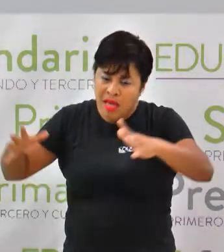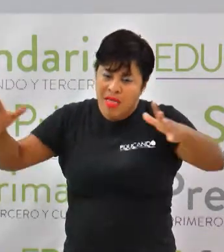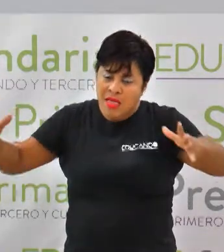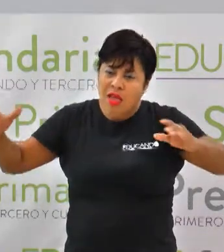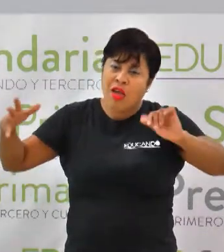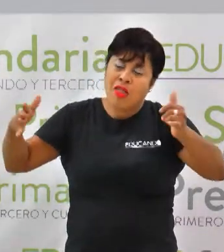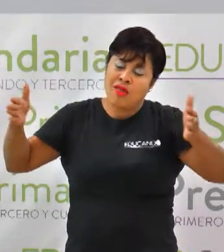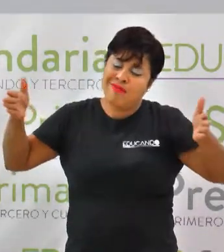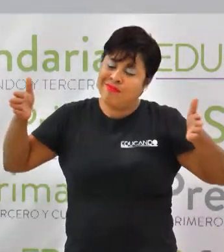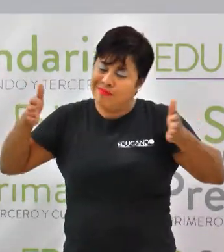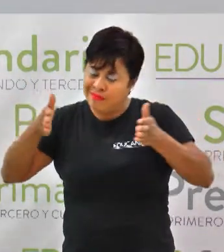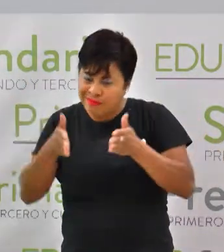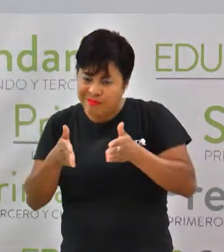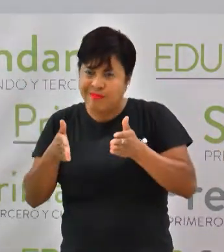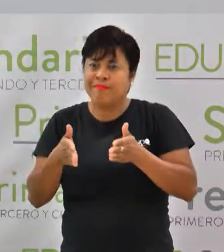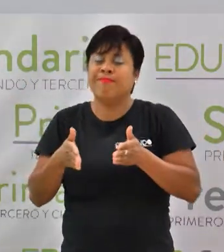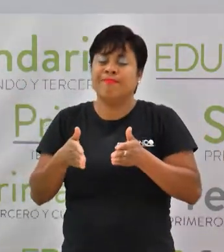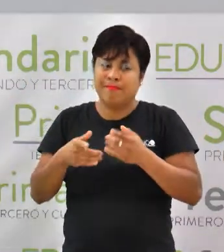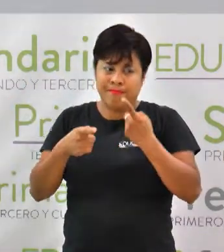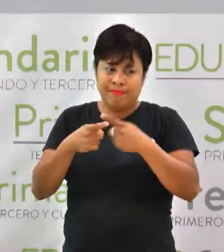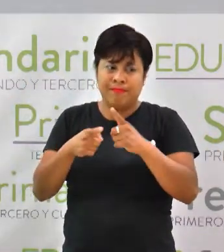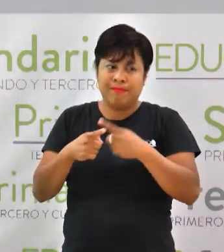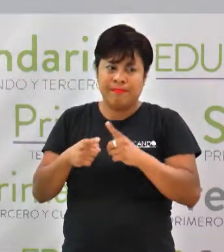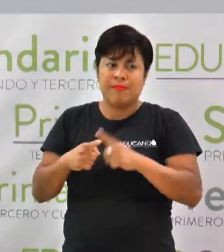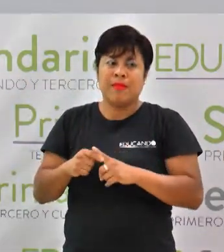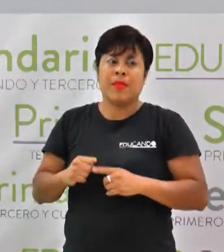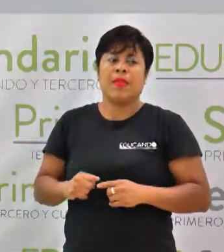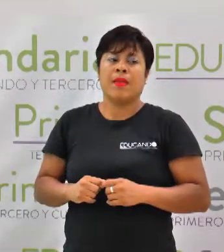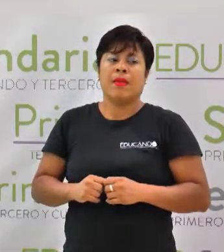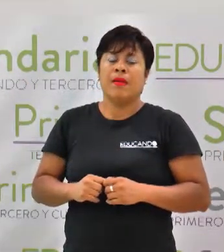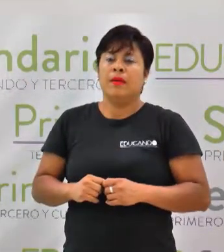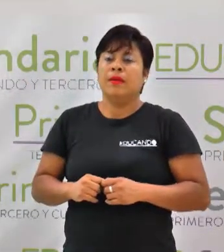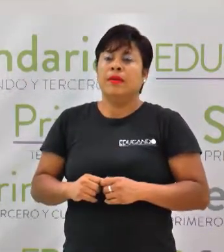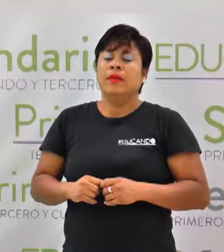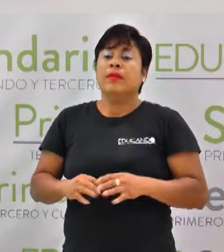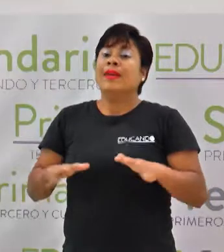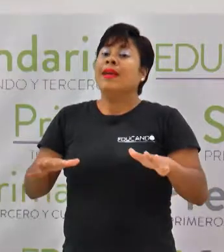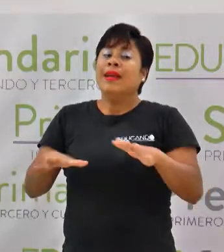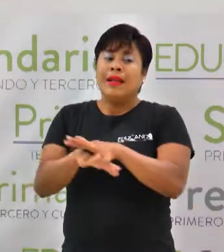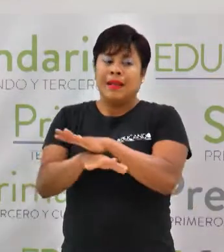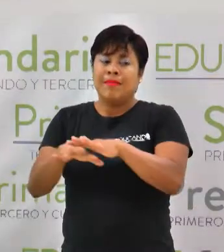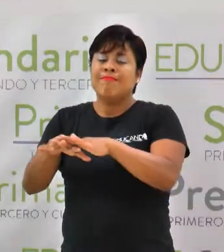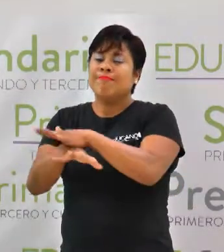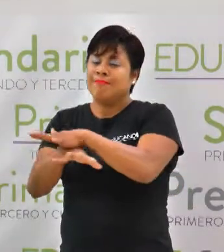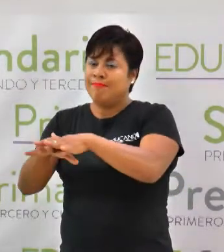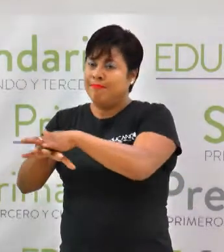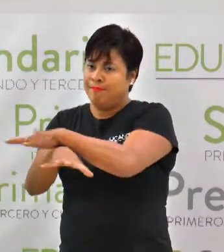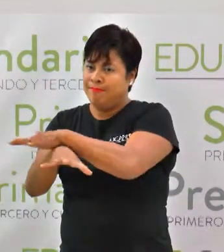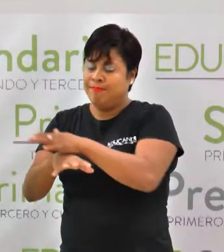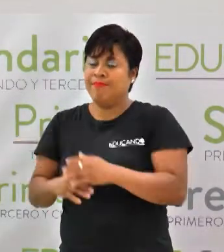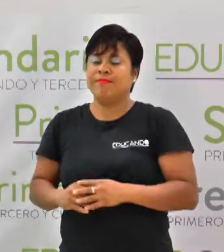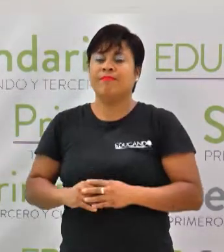tienen patios muy pequeños, otros son edificios muy altos, ¿no? cambian.